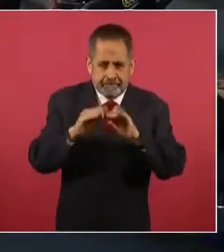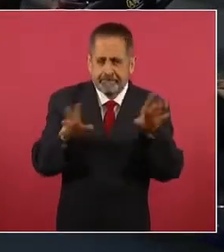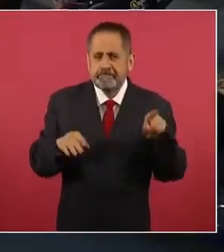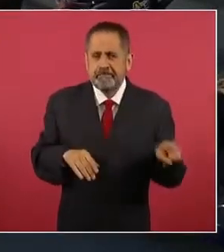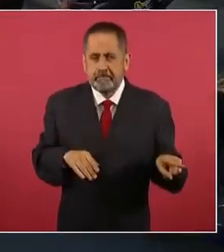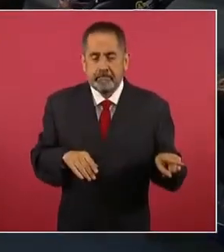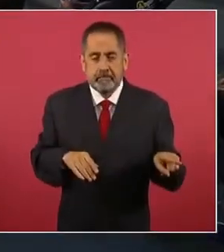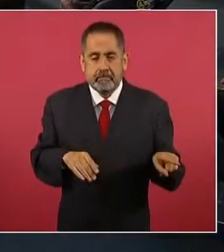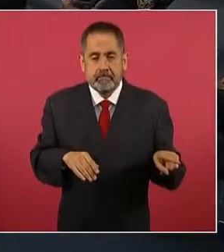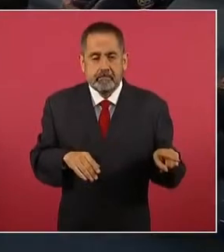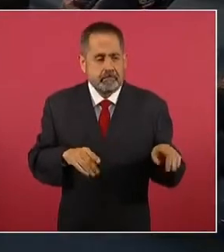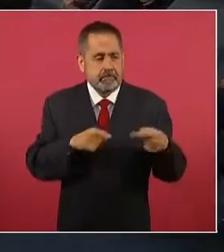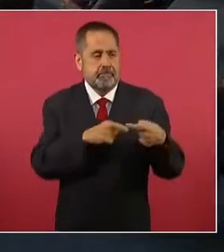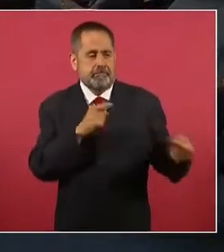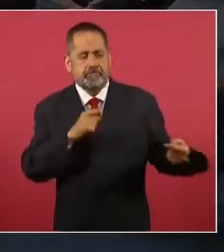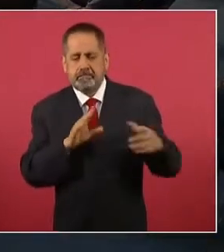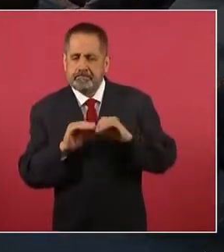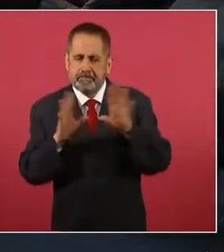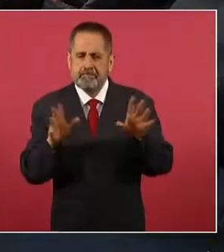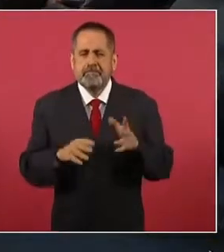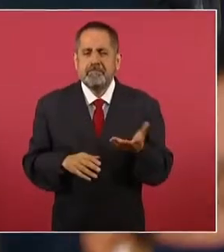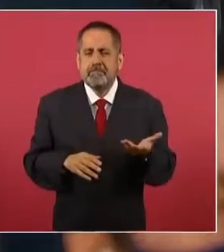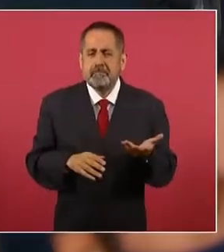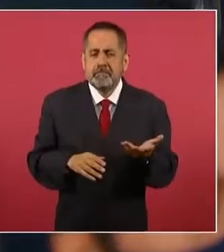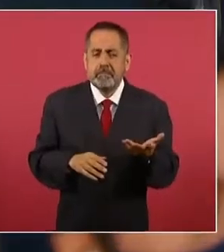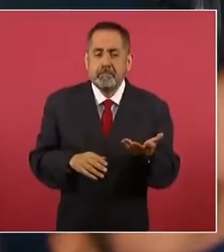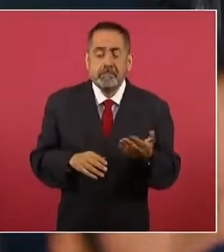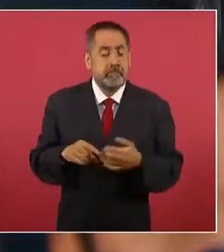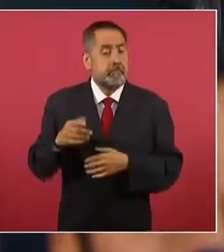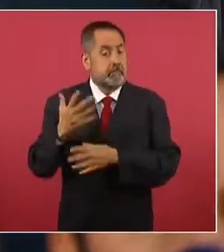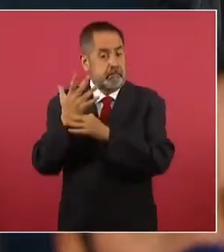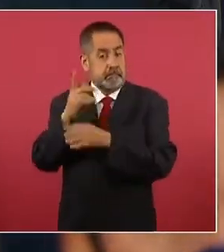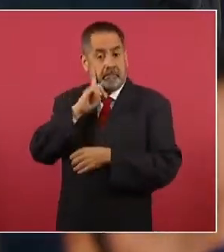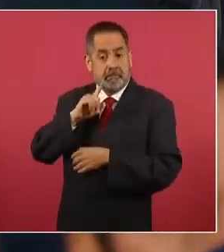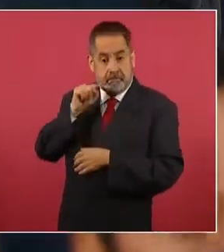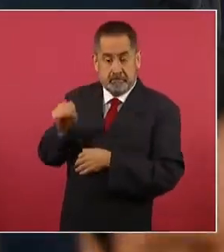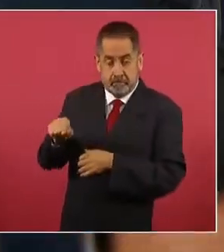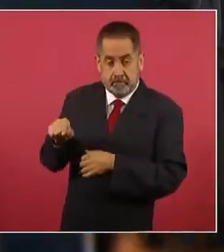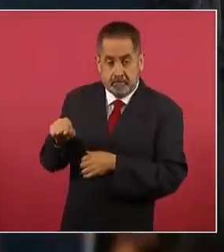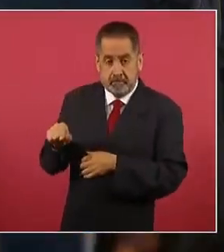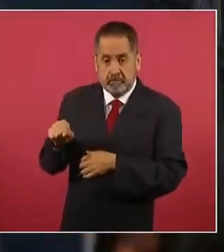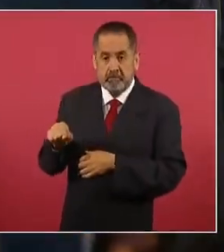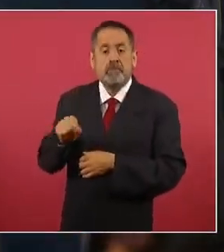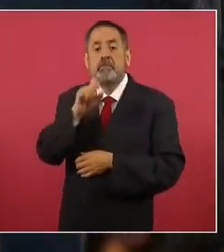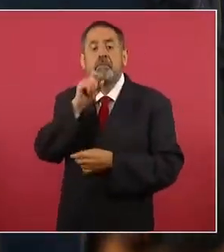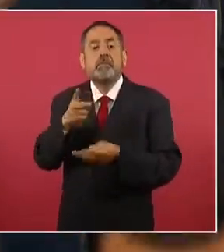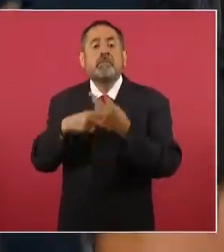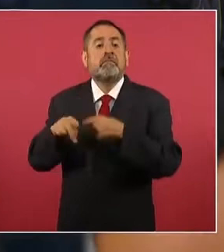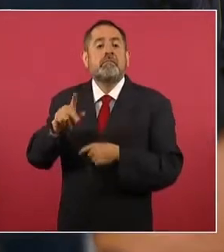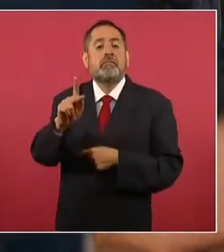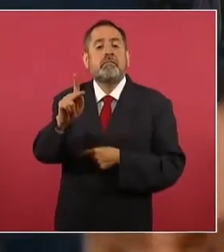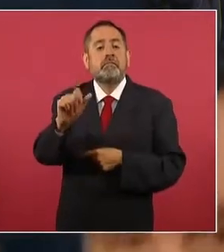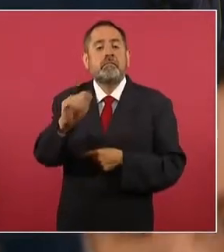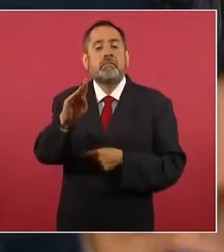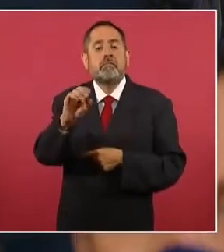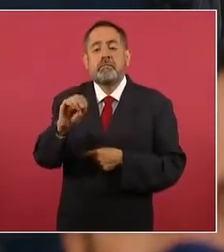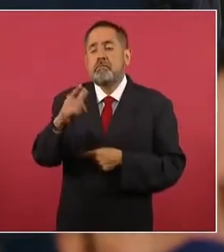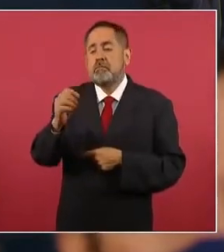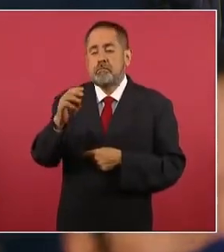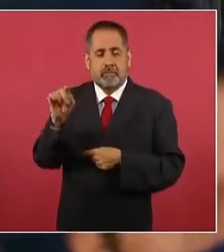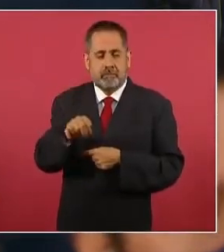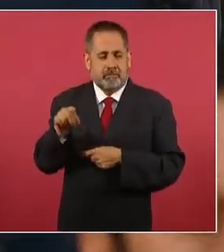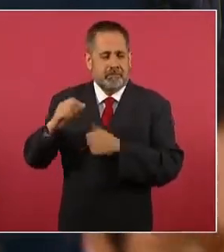esta oposición, eso es muy claro. Después de esta declaración, después también de que vino Pablo Gómez, el encargado